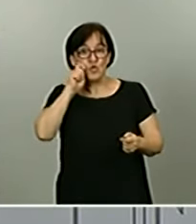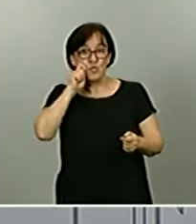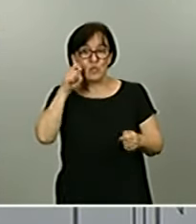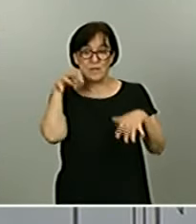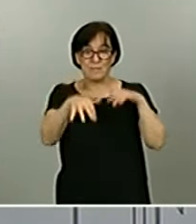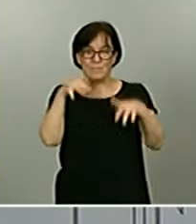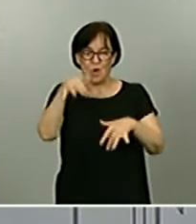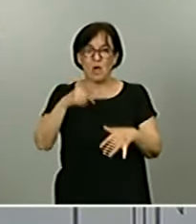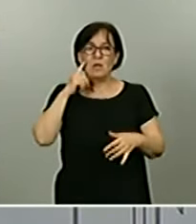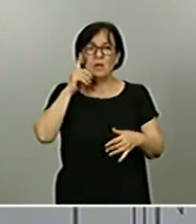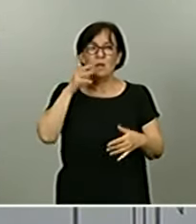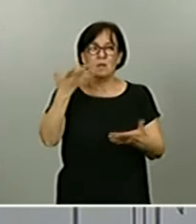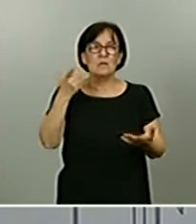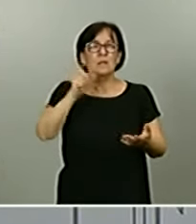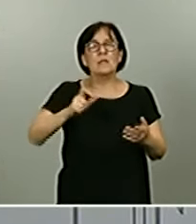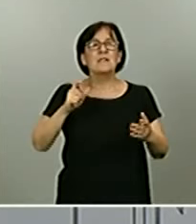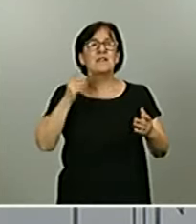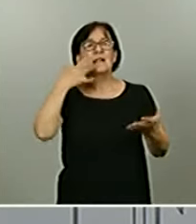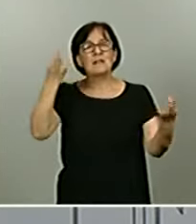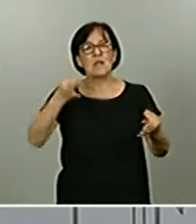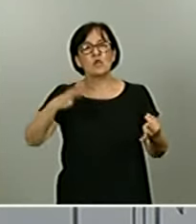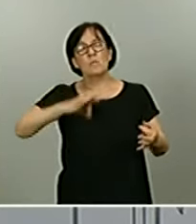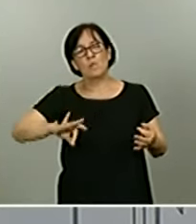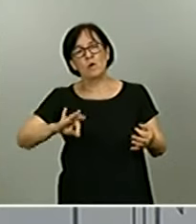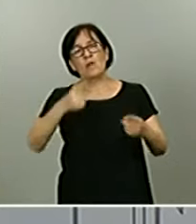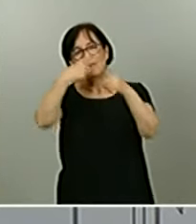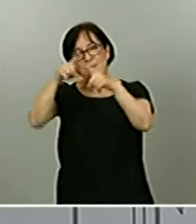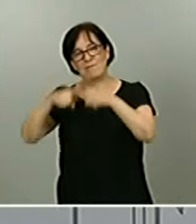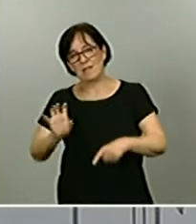qué riesgo real puede venirnos de los diferentes países. Un país